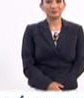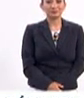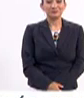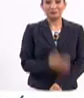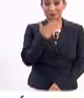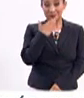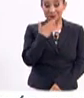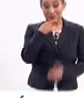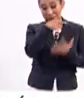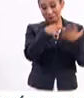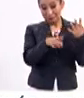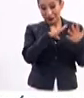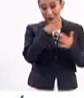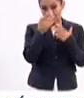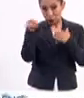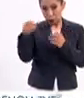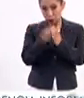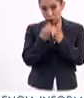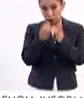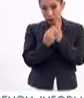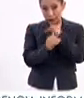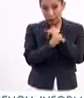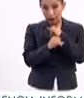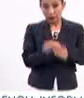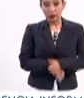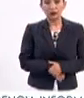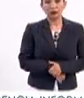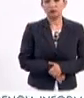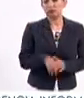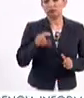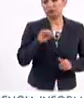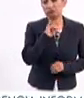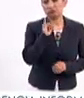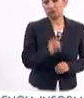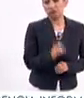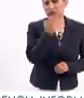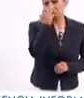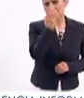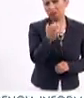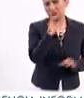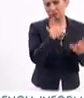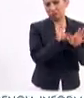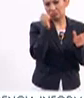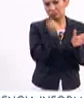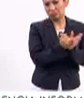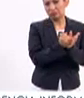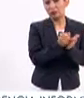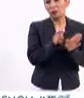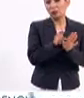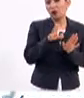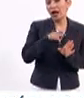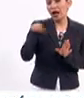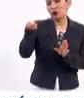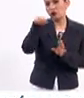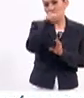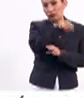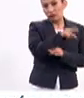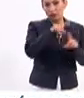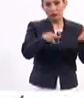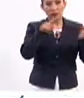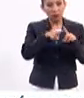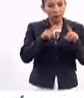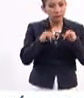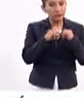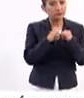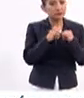Pues qué buenas alternativas, Ana. ¿Tú has estudiado algún curso a distancia? Pues no ninguno formal con certificados como los que hay ofrecidos por